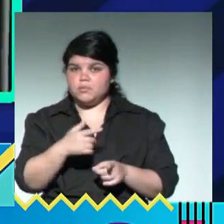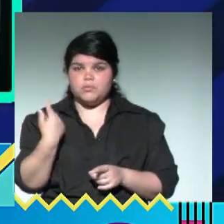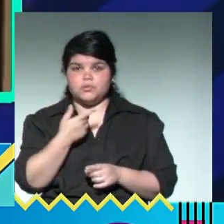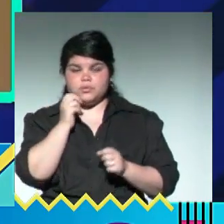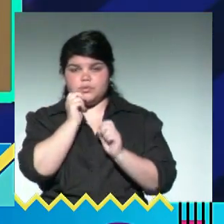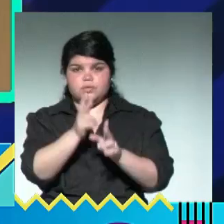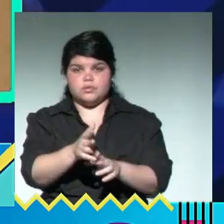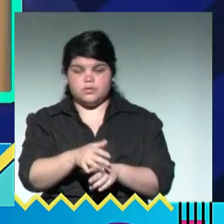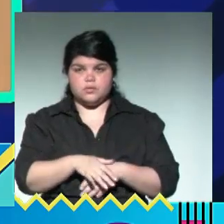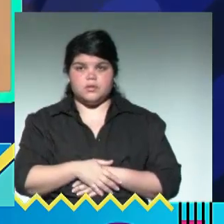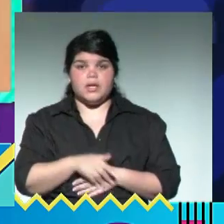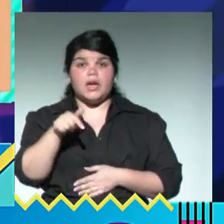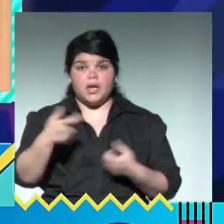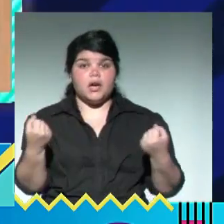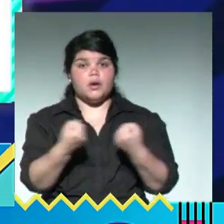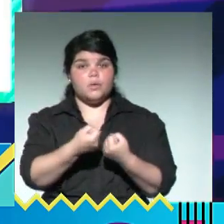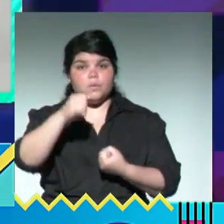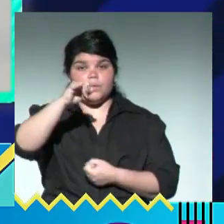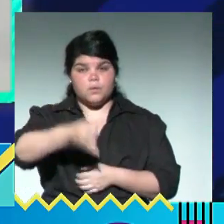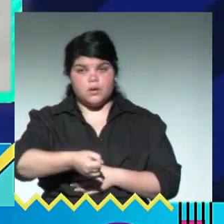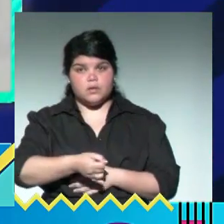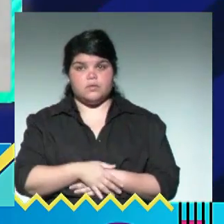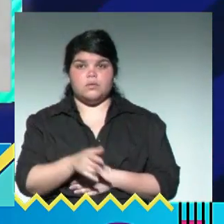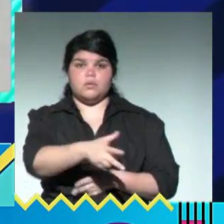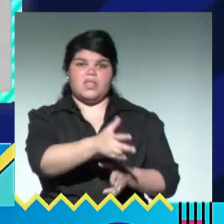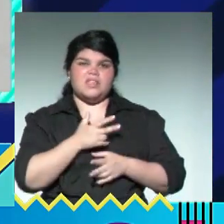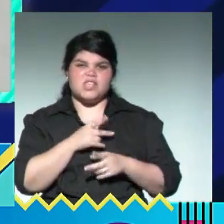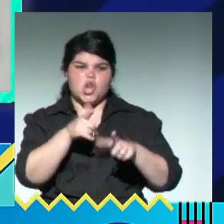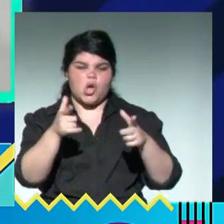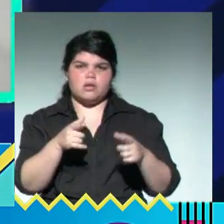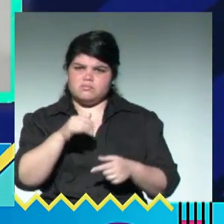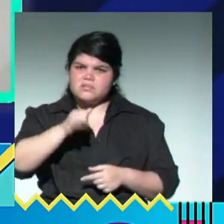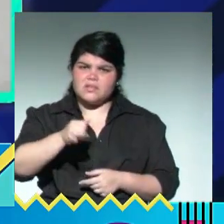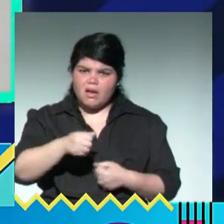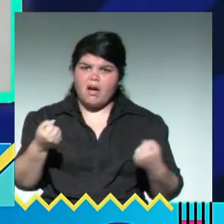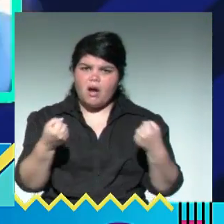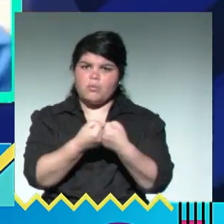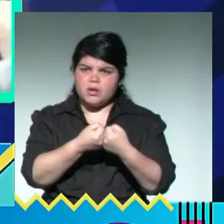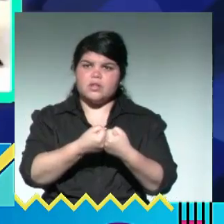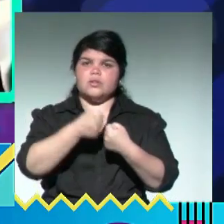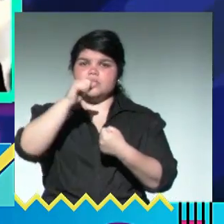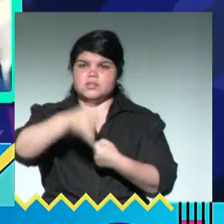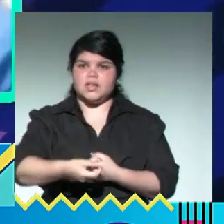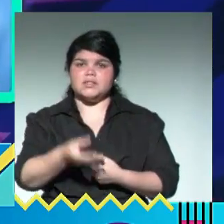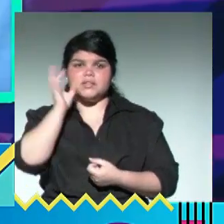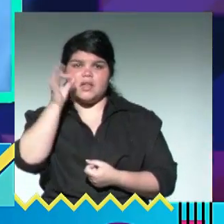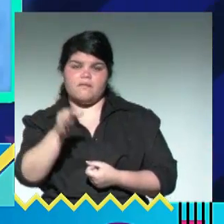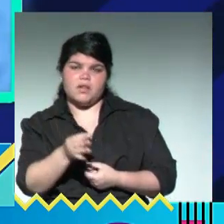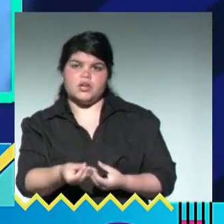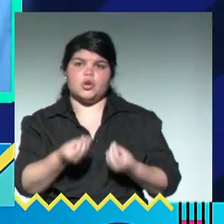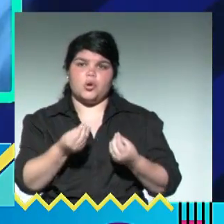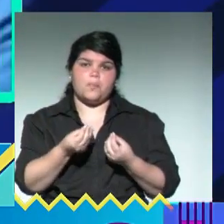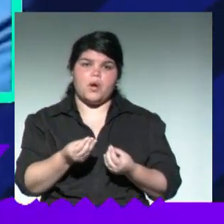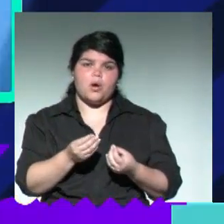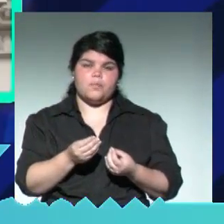viene el consenso, como vos decís, no unanimidad, pero buscar ciertos consensos para ver dónde recortás. ¿Cuál fue el consenso?